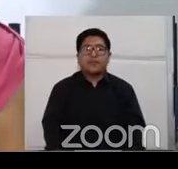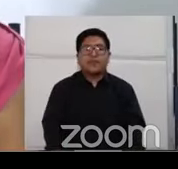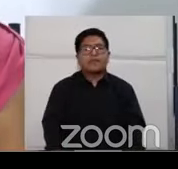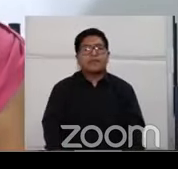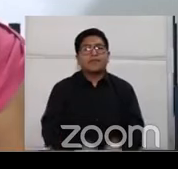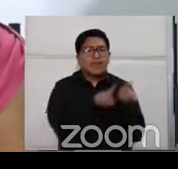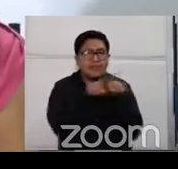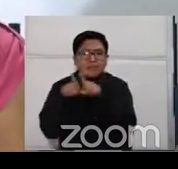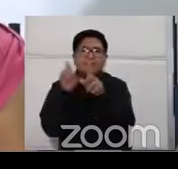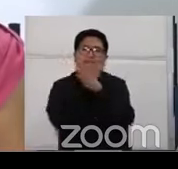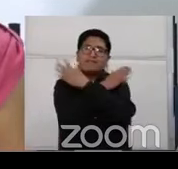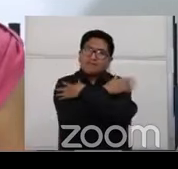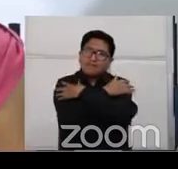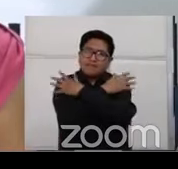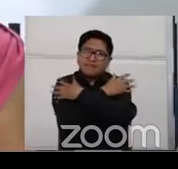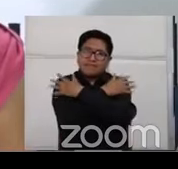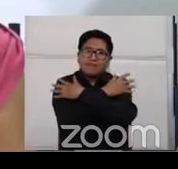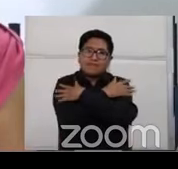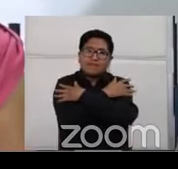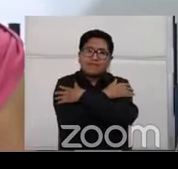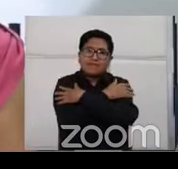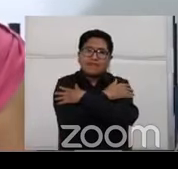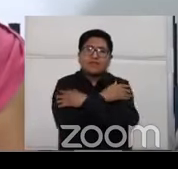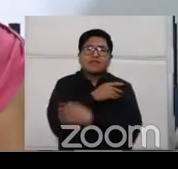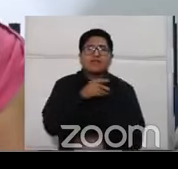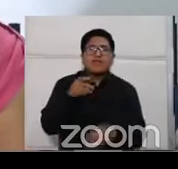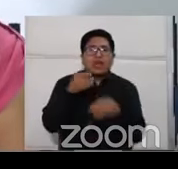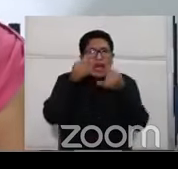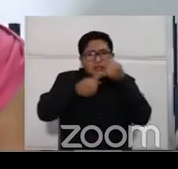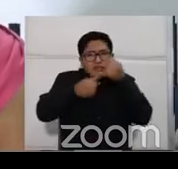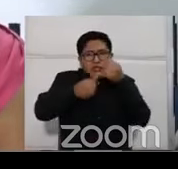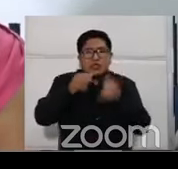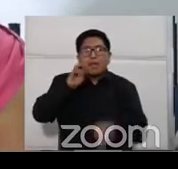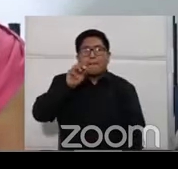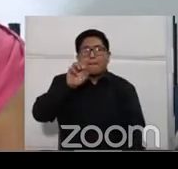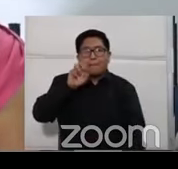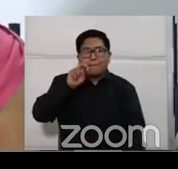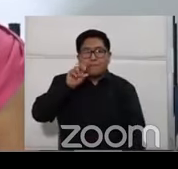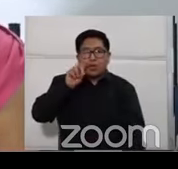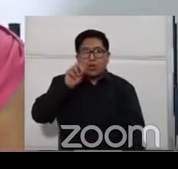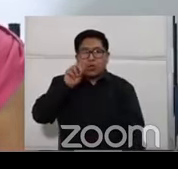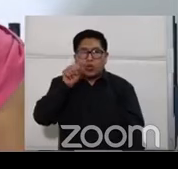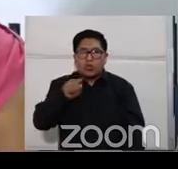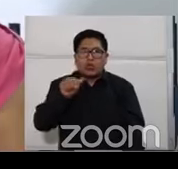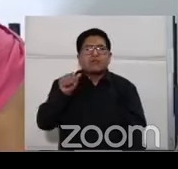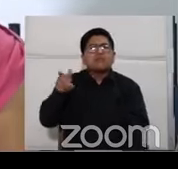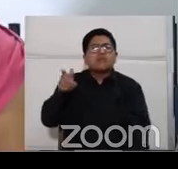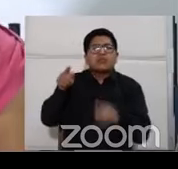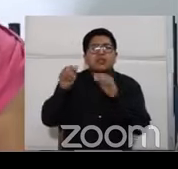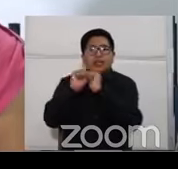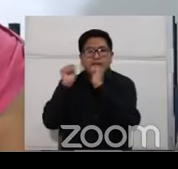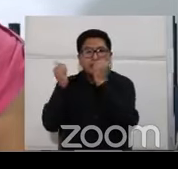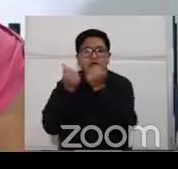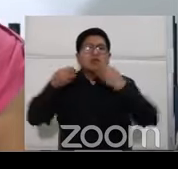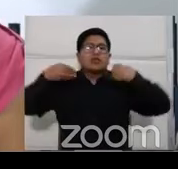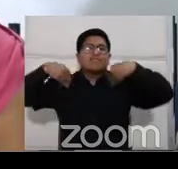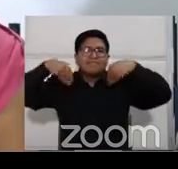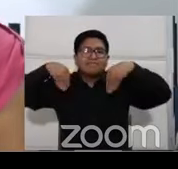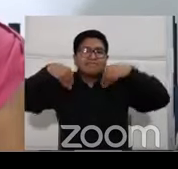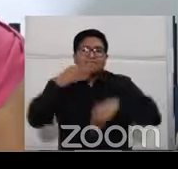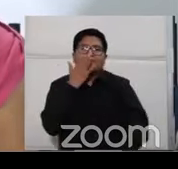fraternal para mayer y mendoza de la asociación de vendedores de caramelos de iu en la